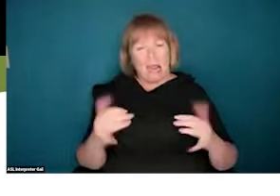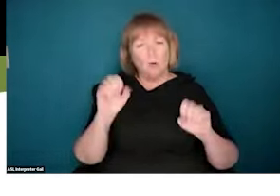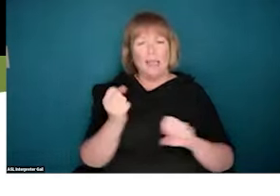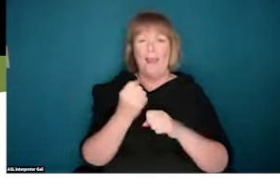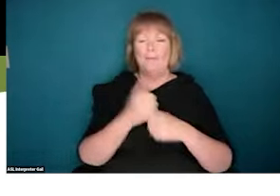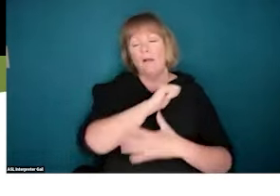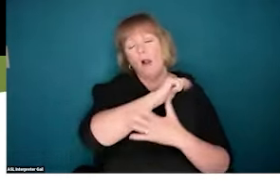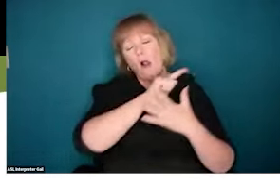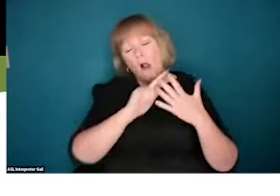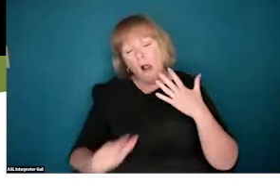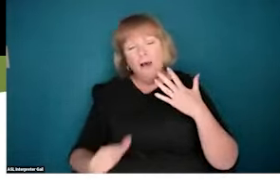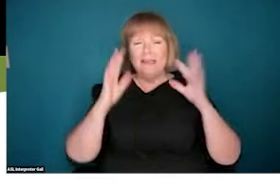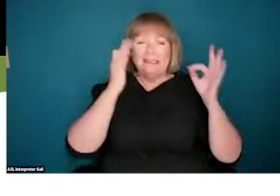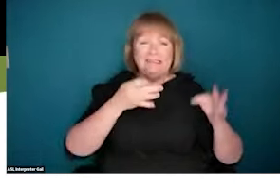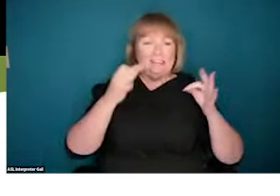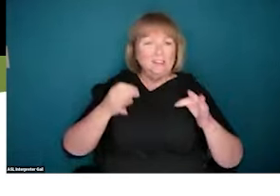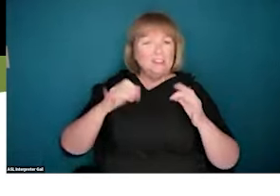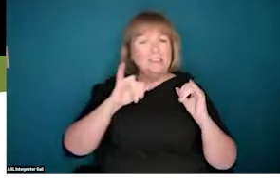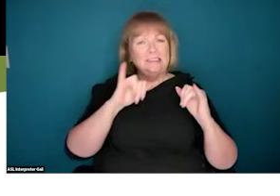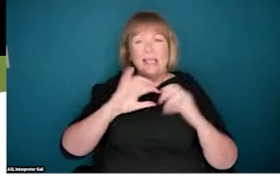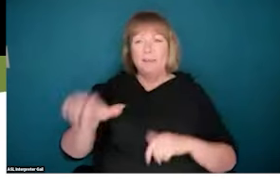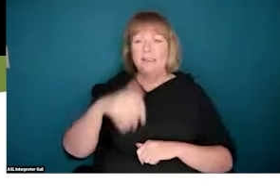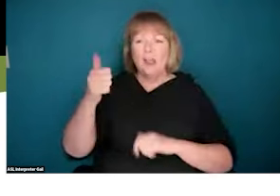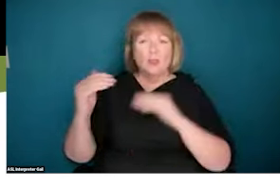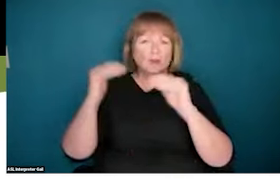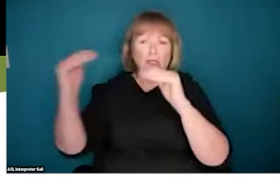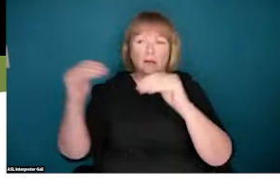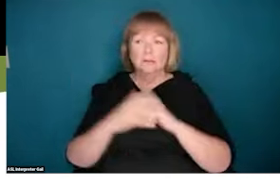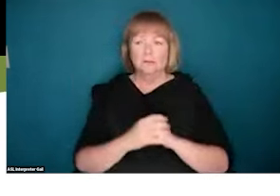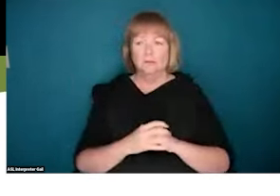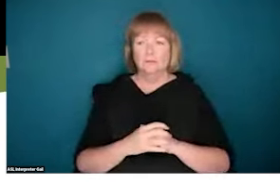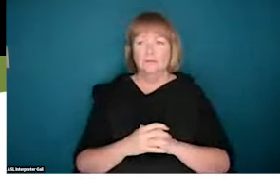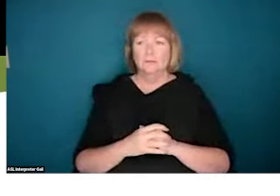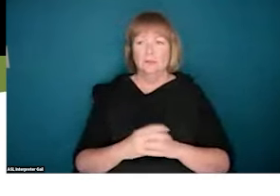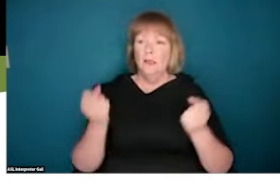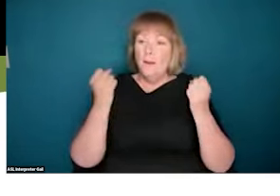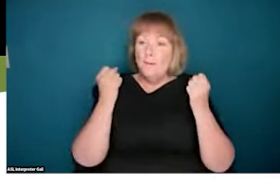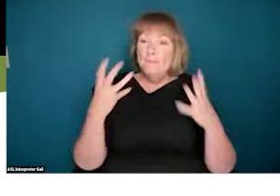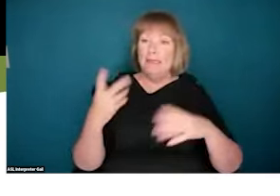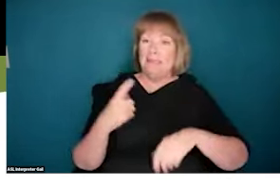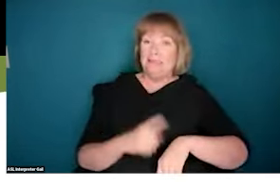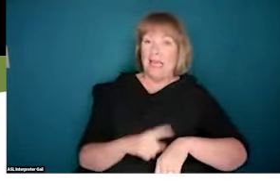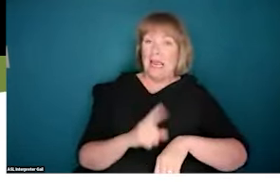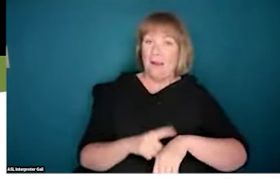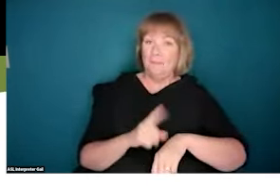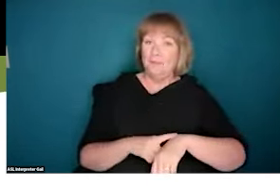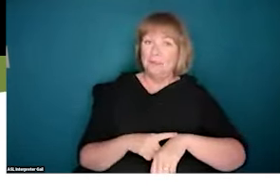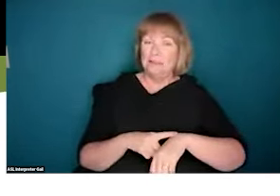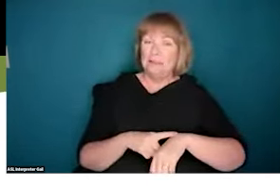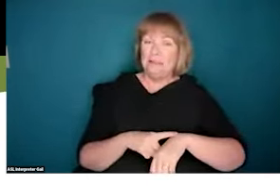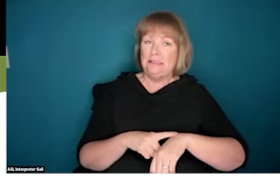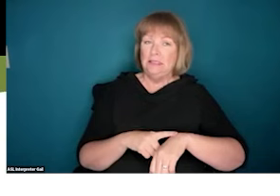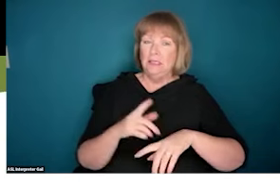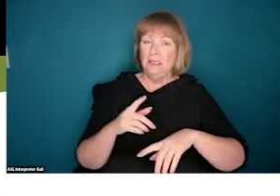18 es que tiene usted la capacidad de tomar decisiones en un arreglo un poquito más integral como los adultos.